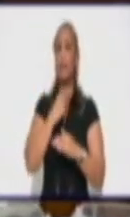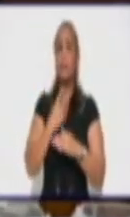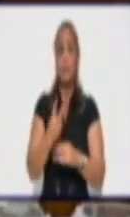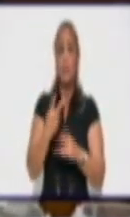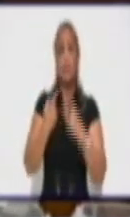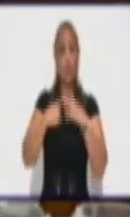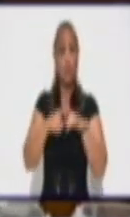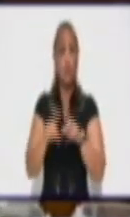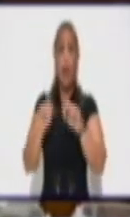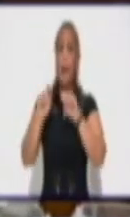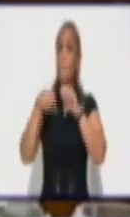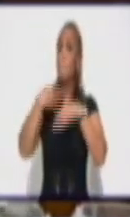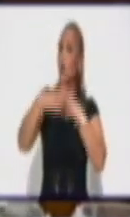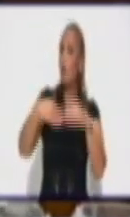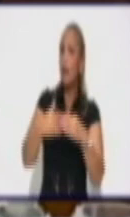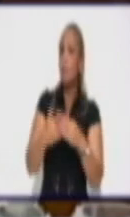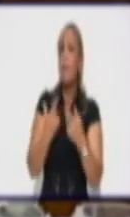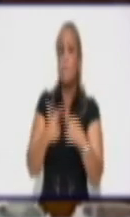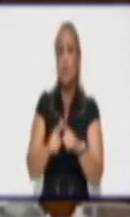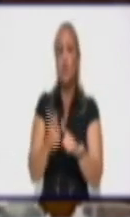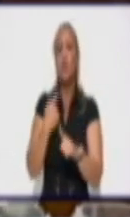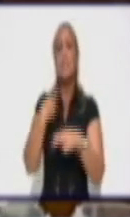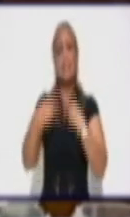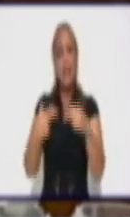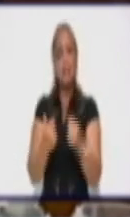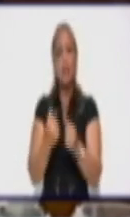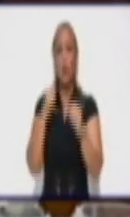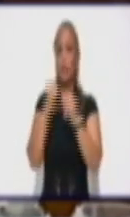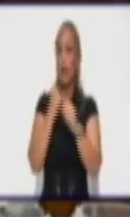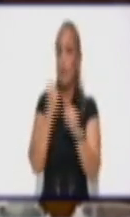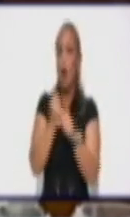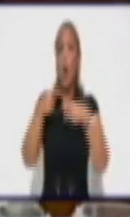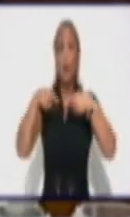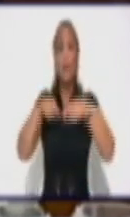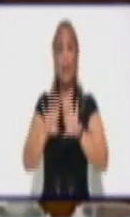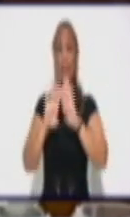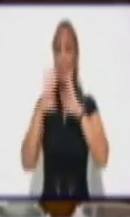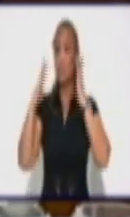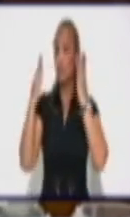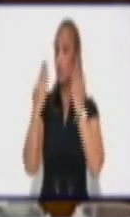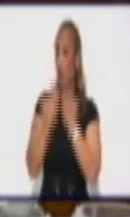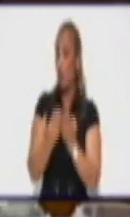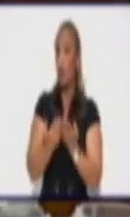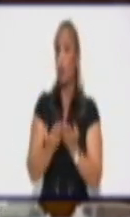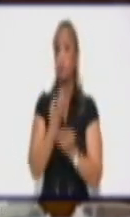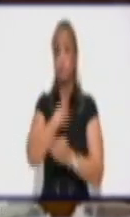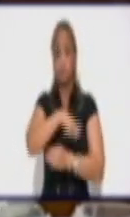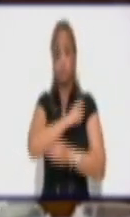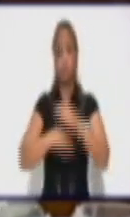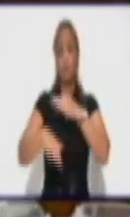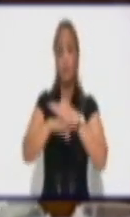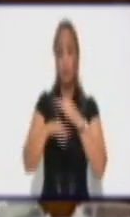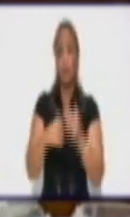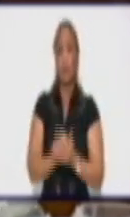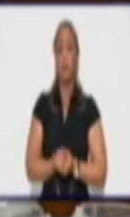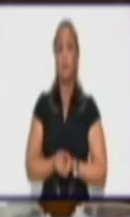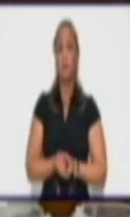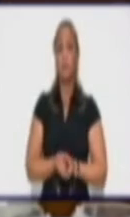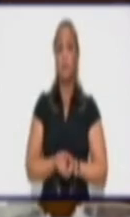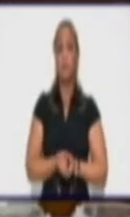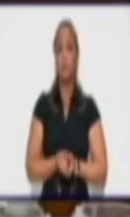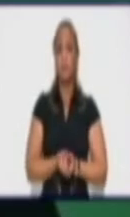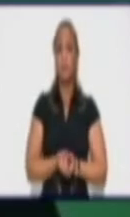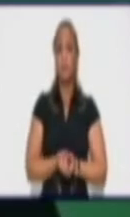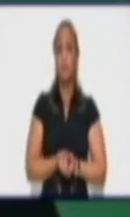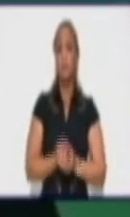pero se logra con trabajo con la unidad de todo son las luces que nosotros tenemos que poner que abrir